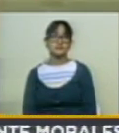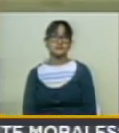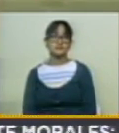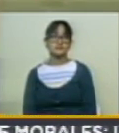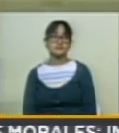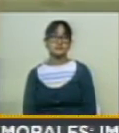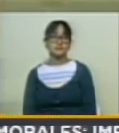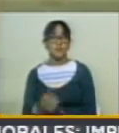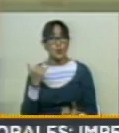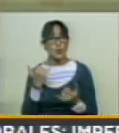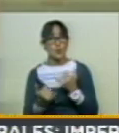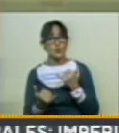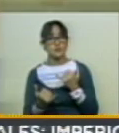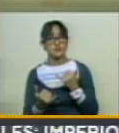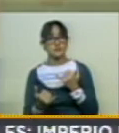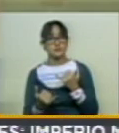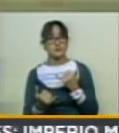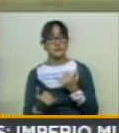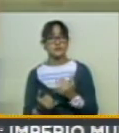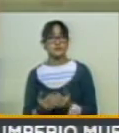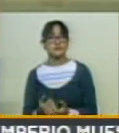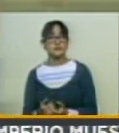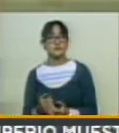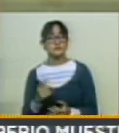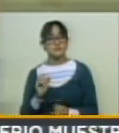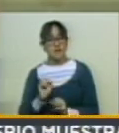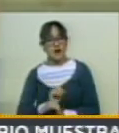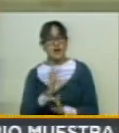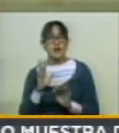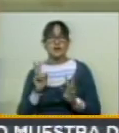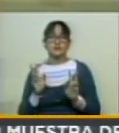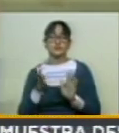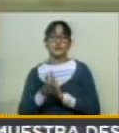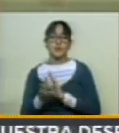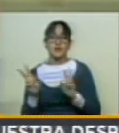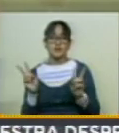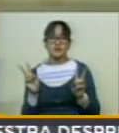Presidenta, y por último quisiera una aclaratoria con respecto